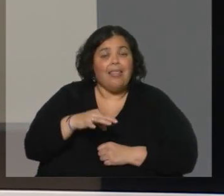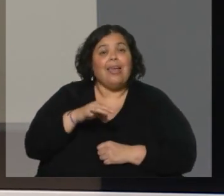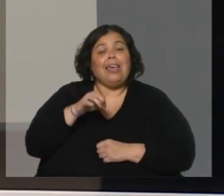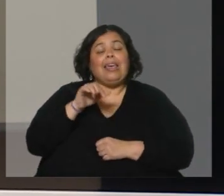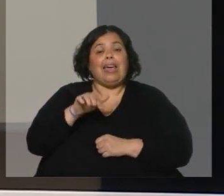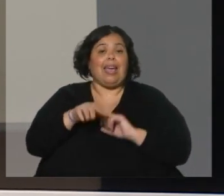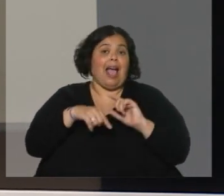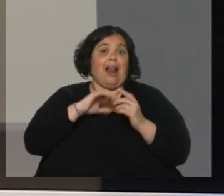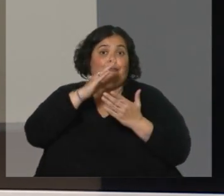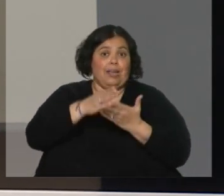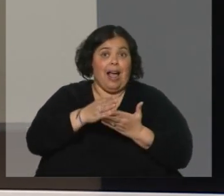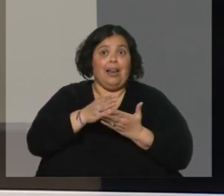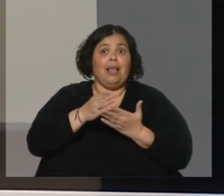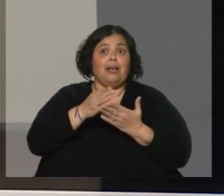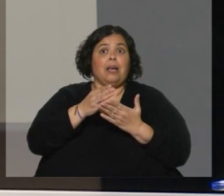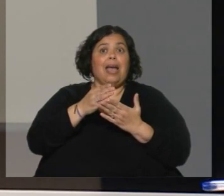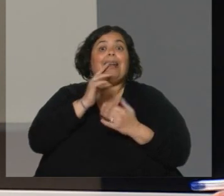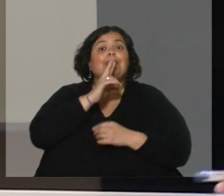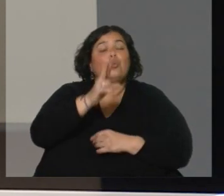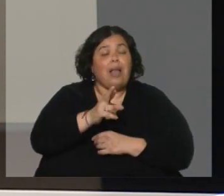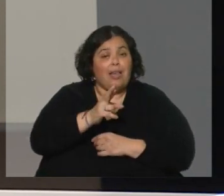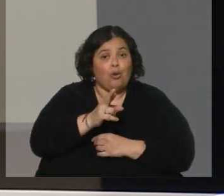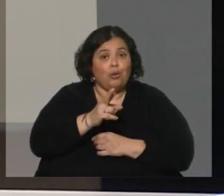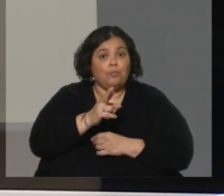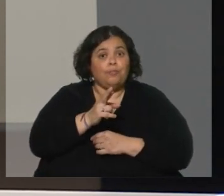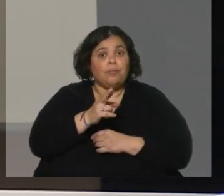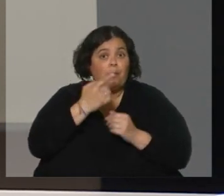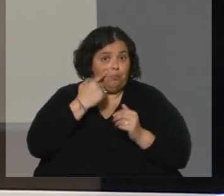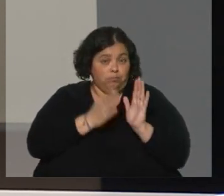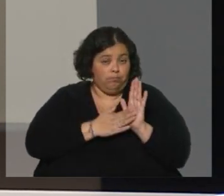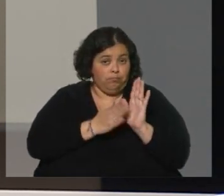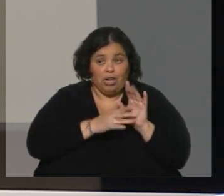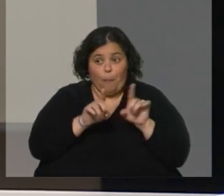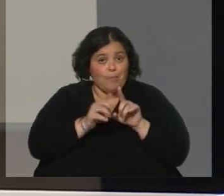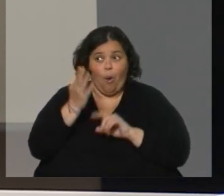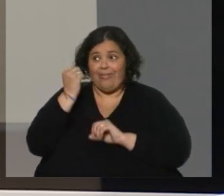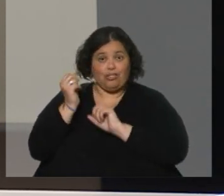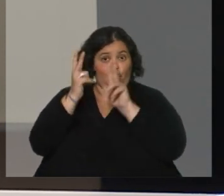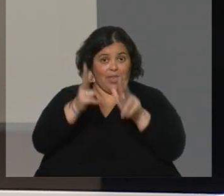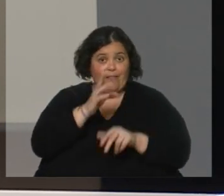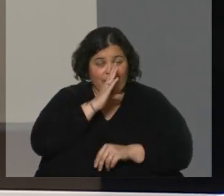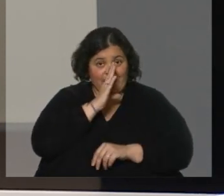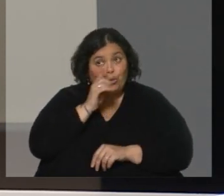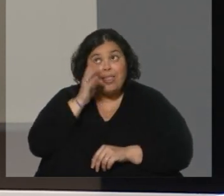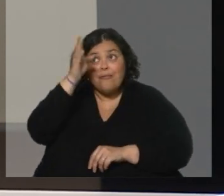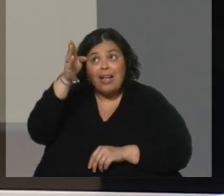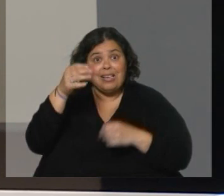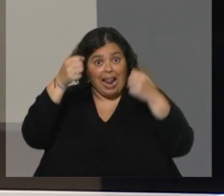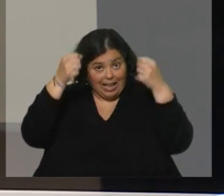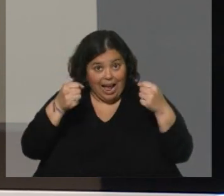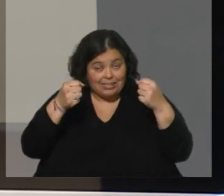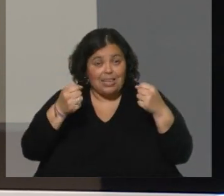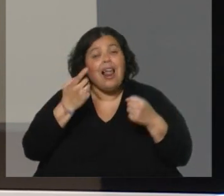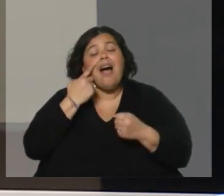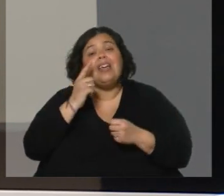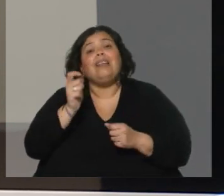si ustedes van el producto y el resultado comprueba lo que yo dije en febrero y lo que sigo pensando vayan a las cárceles y van a ver